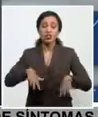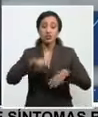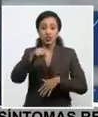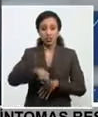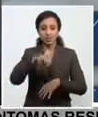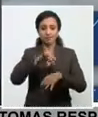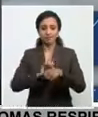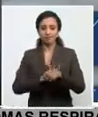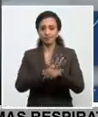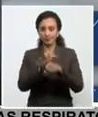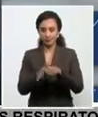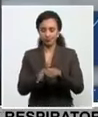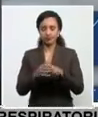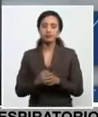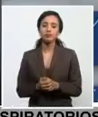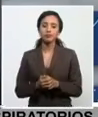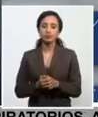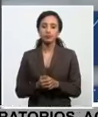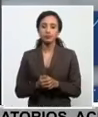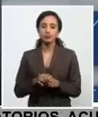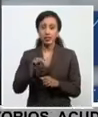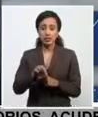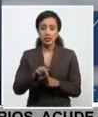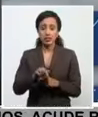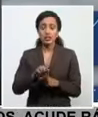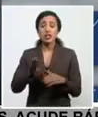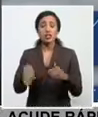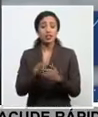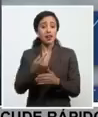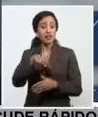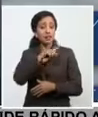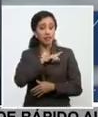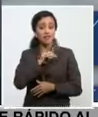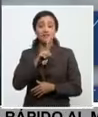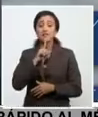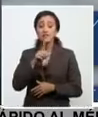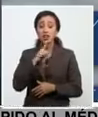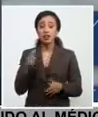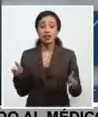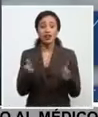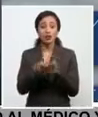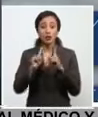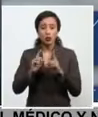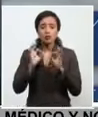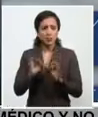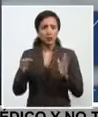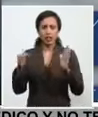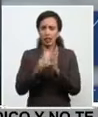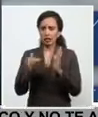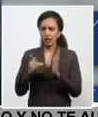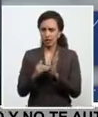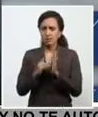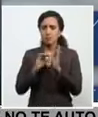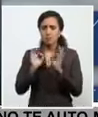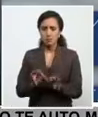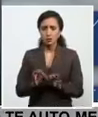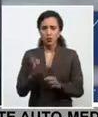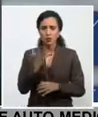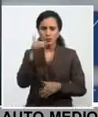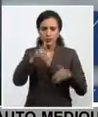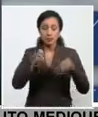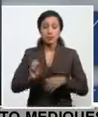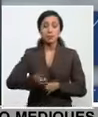pandemia. Así se coincidió en destacar durante la jornada de ayer viernes en la reunión que cada tarde encabezan el presidente de la República